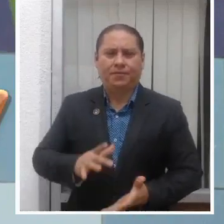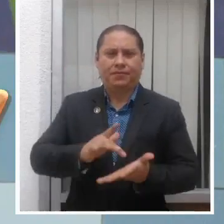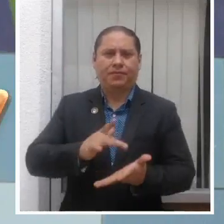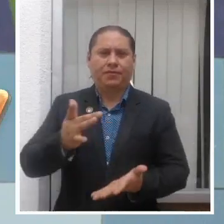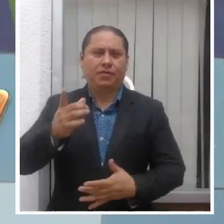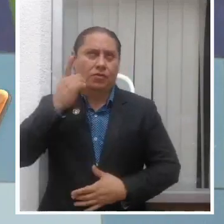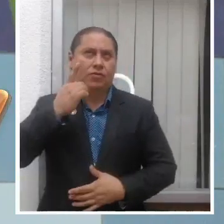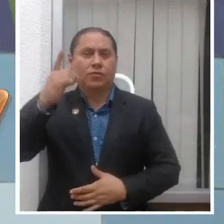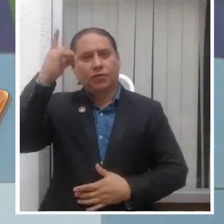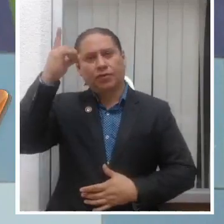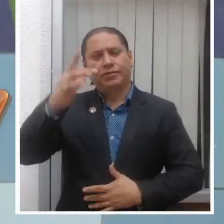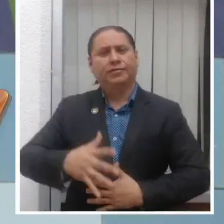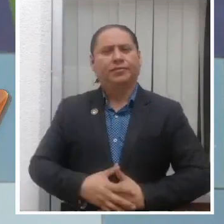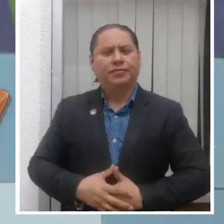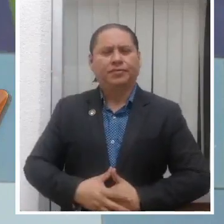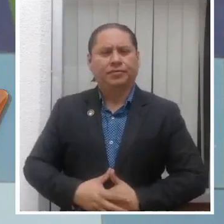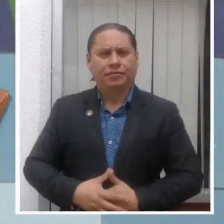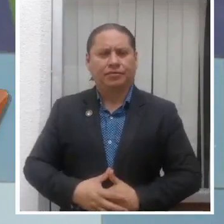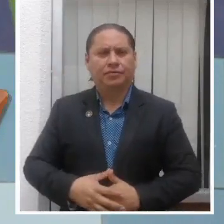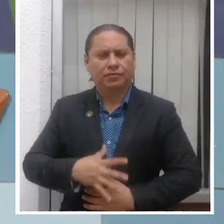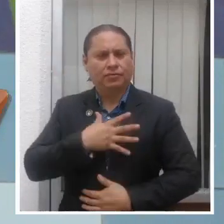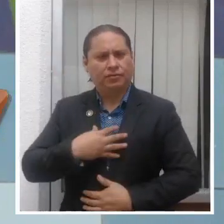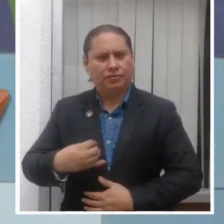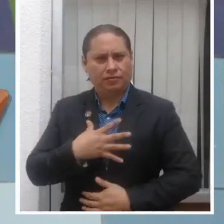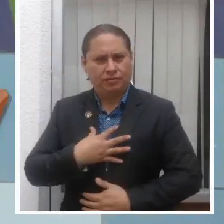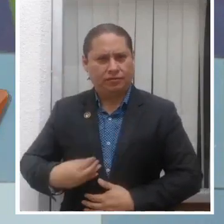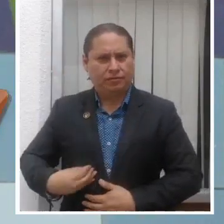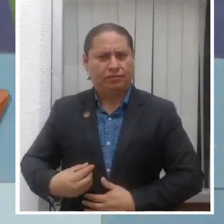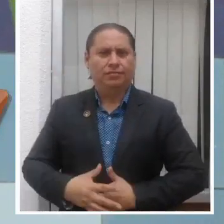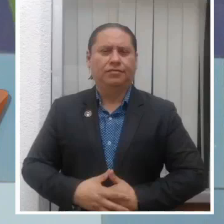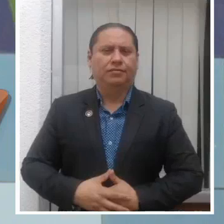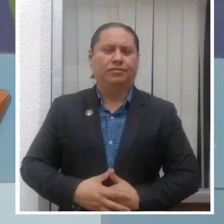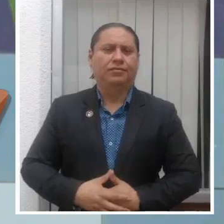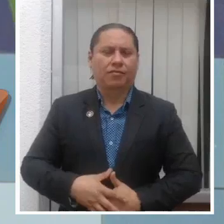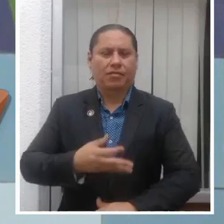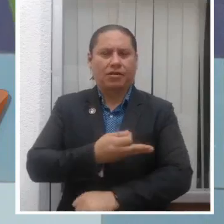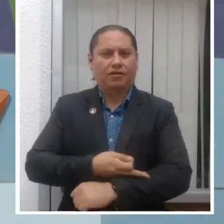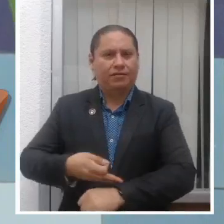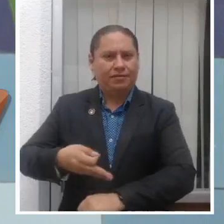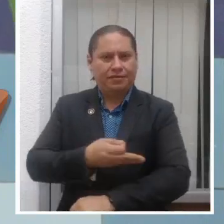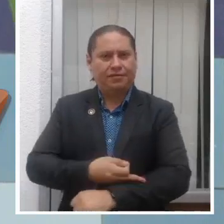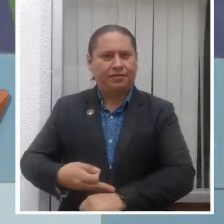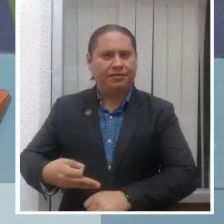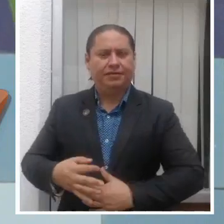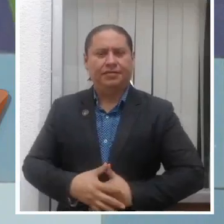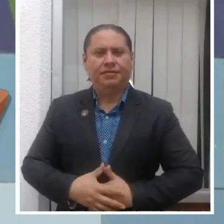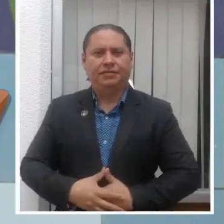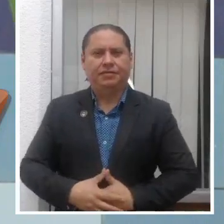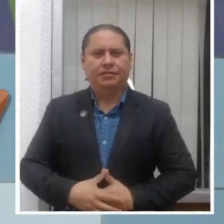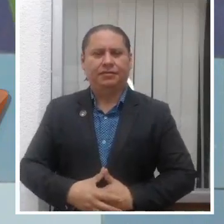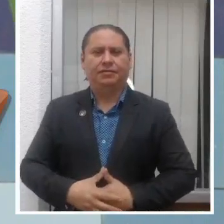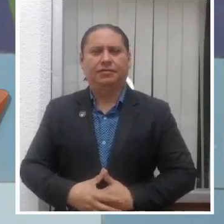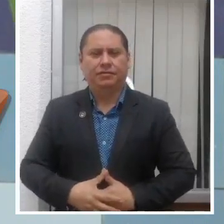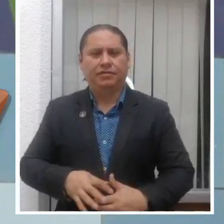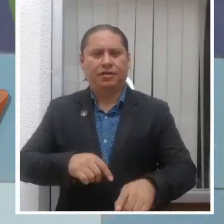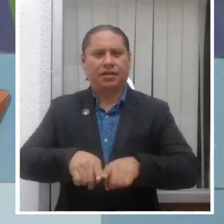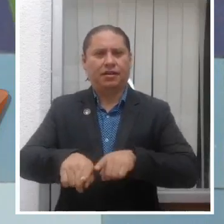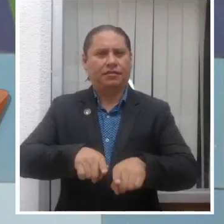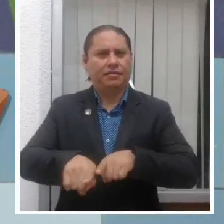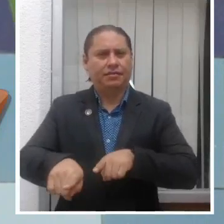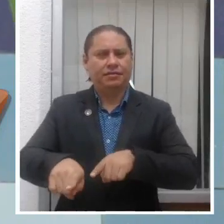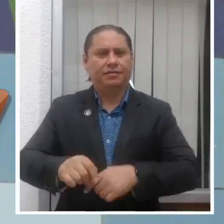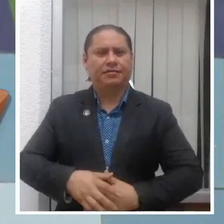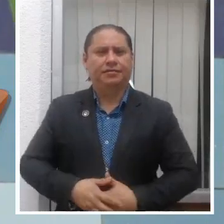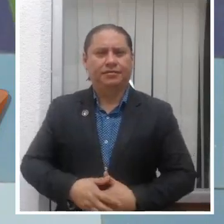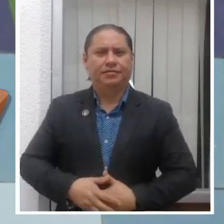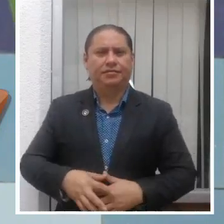Agradezco a Dios, a mis hijos, a mi familia, a mis hermanos